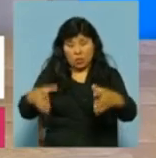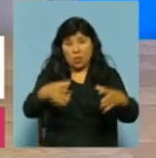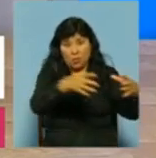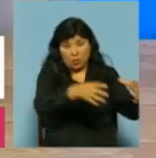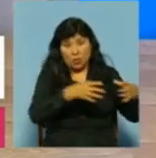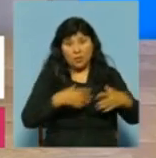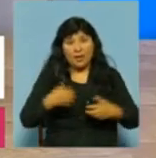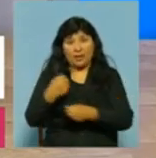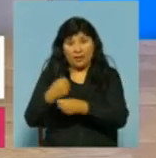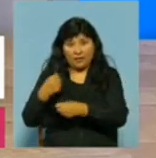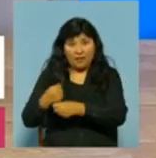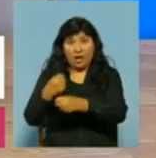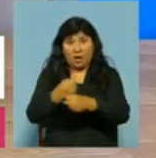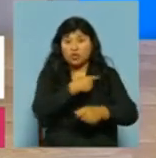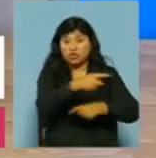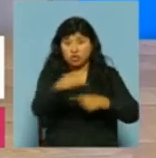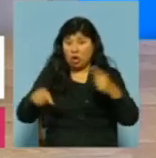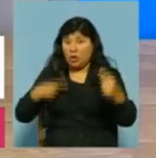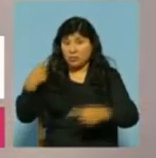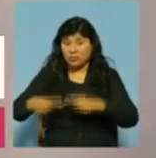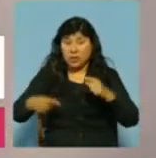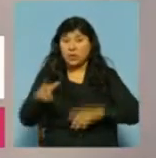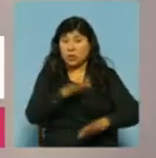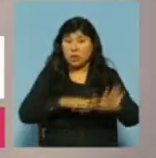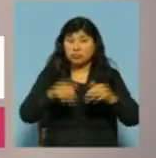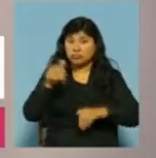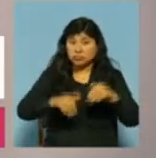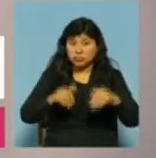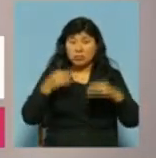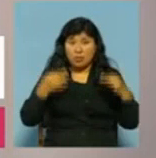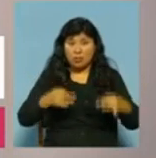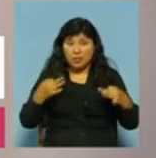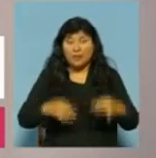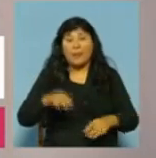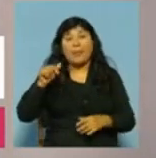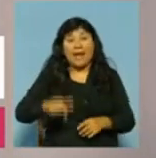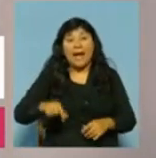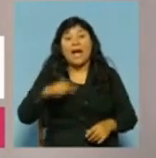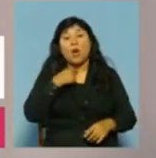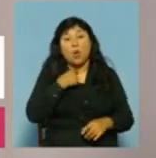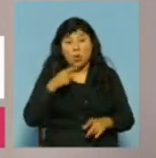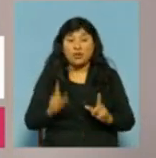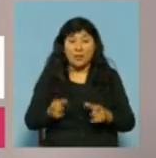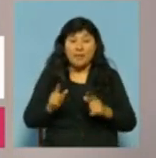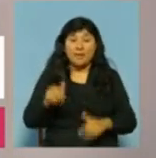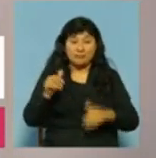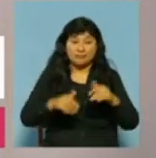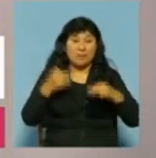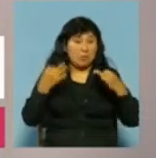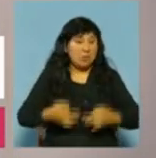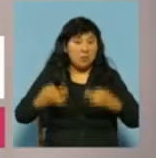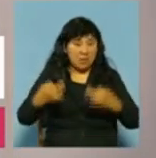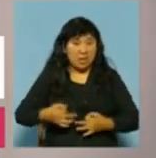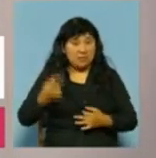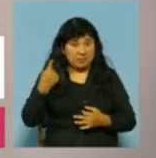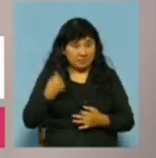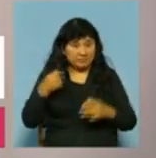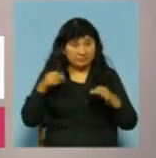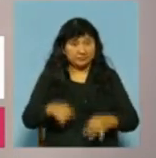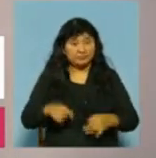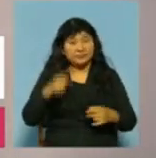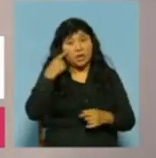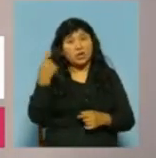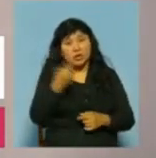una performance extraordinaria en los pasos sobre todo el equipo acaba de jujuy y bueno planteando nuestra preocupación